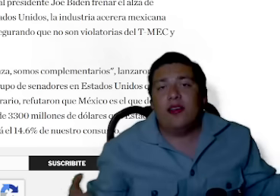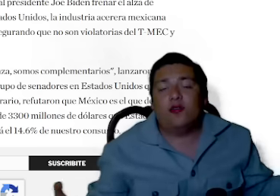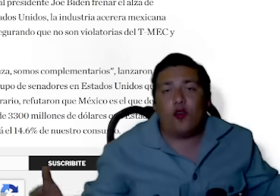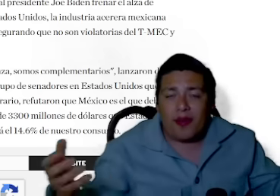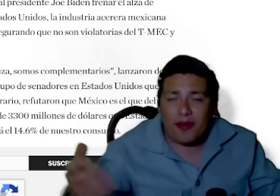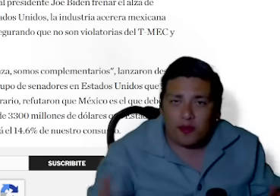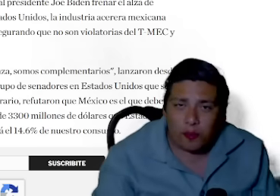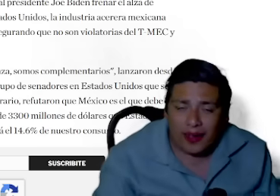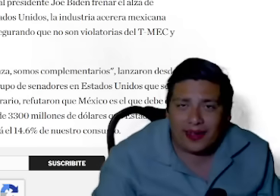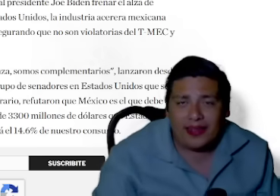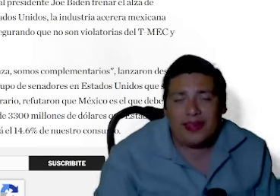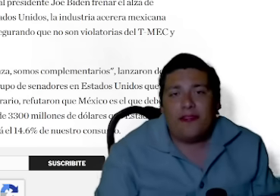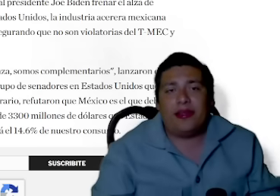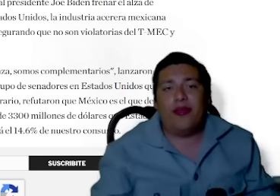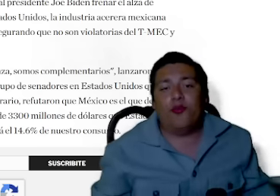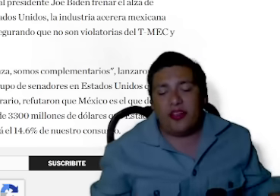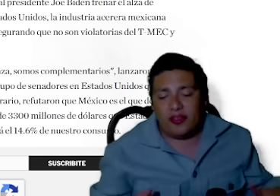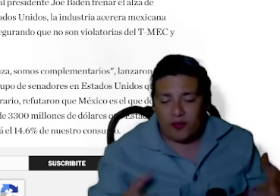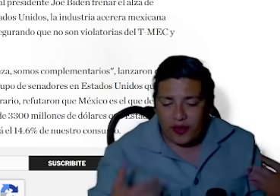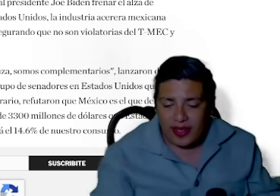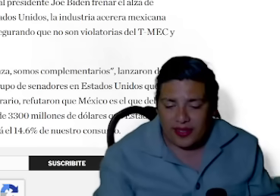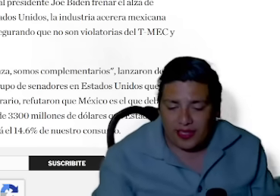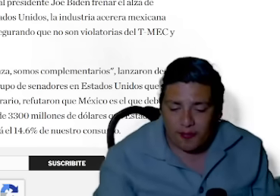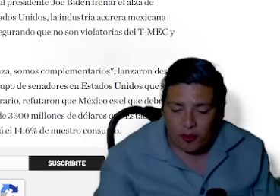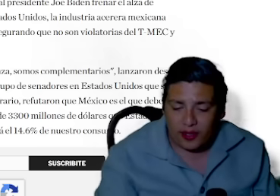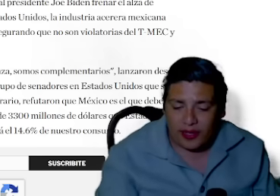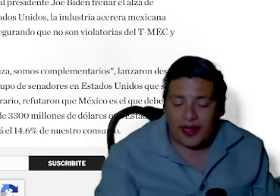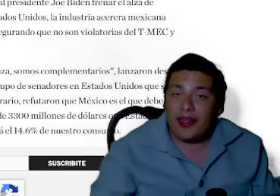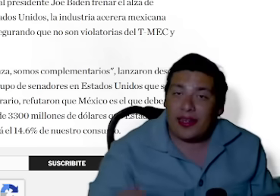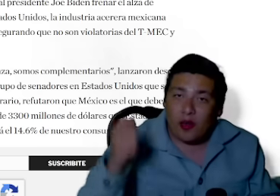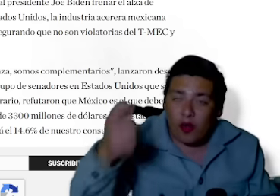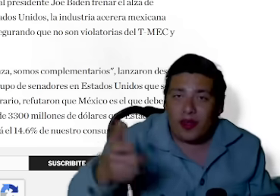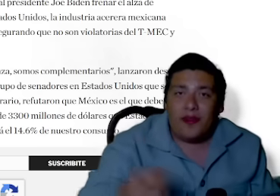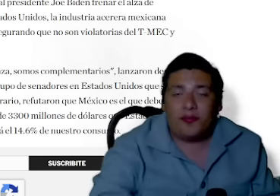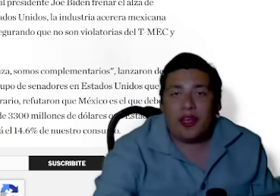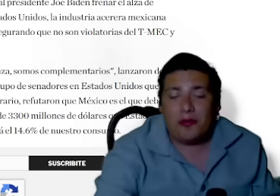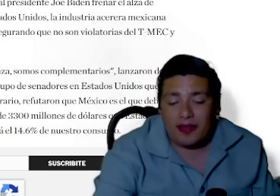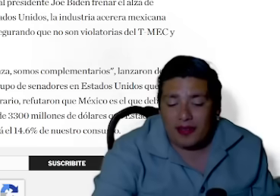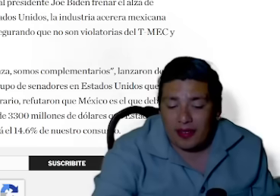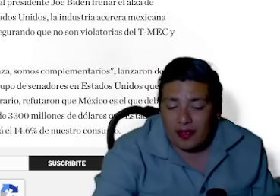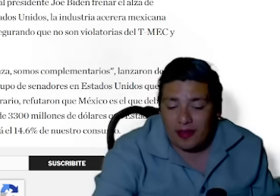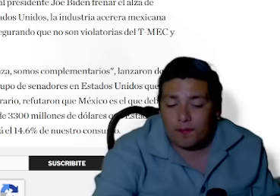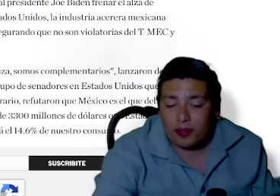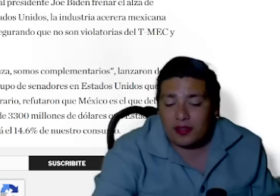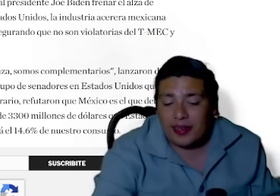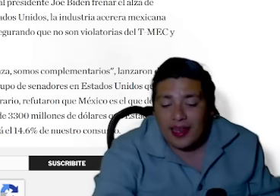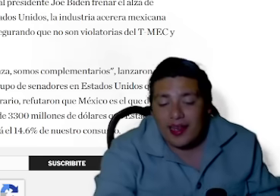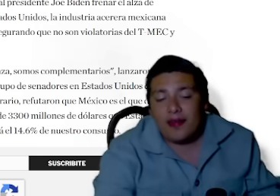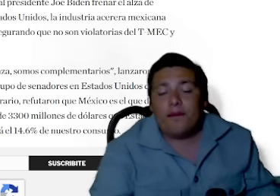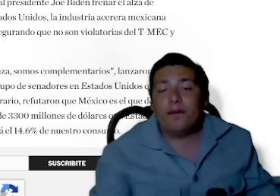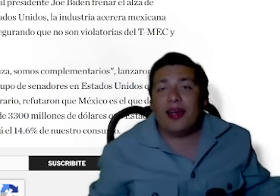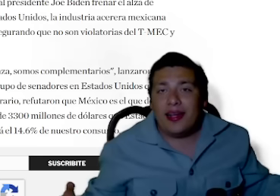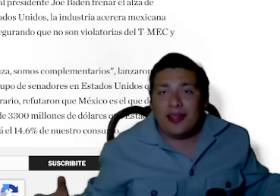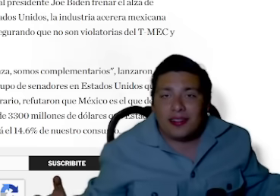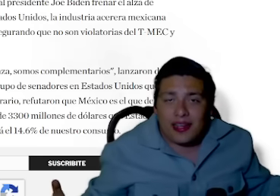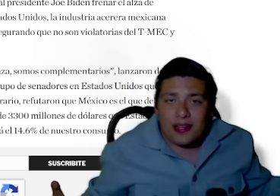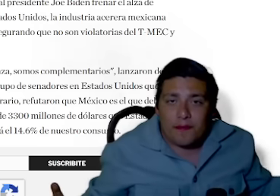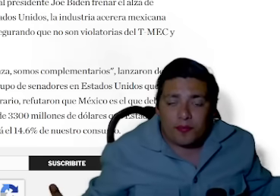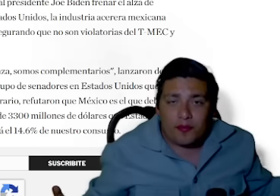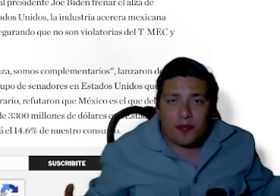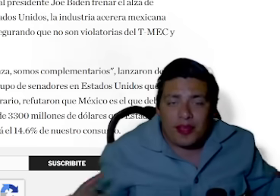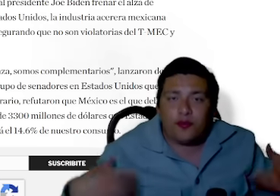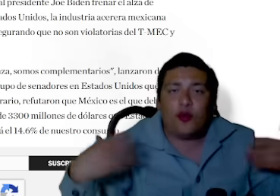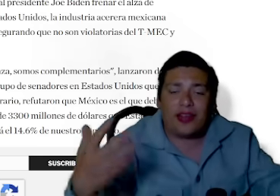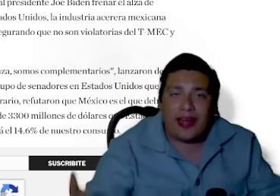importante formamos parte de lo mismo de este bloque que hoy debe de pues tener